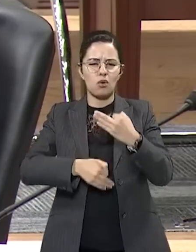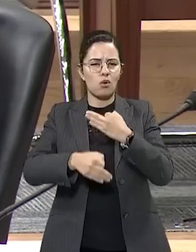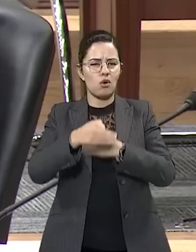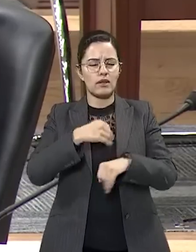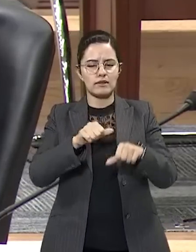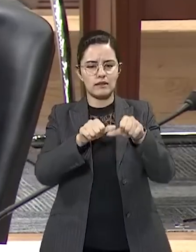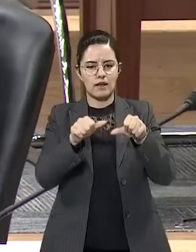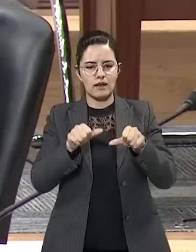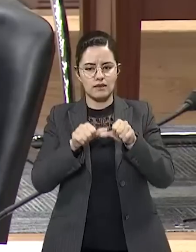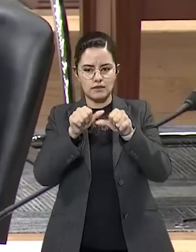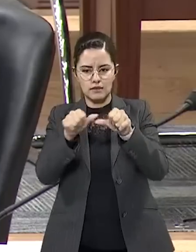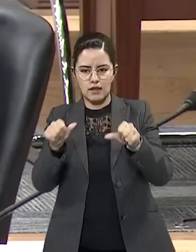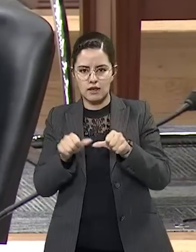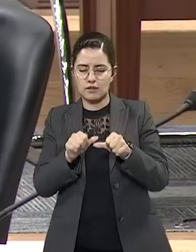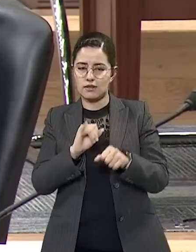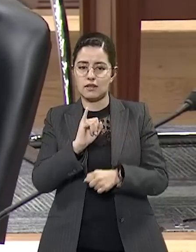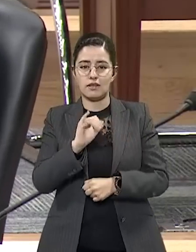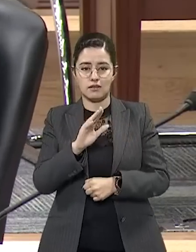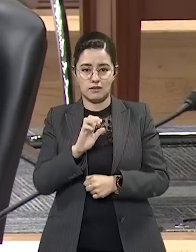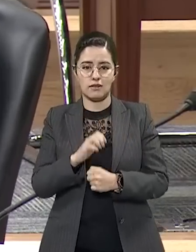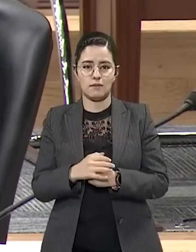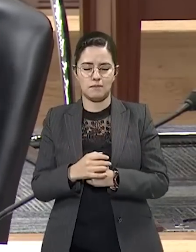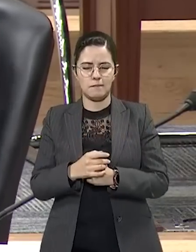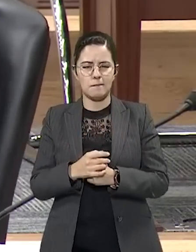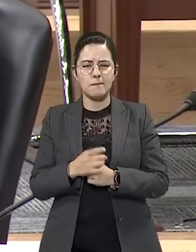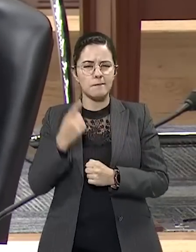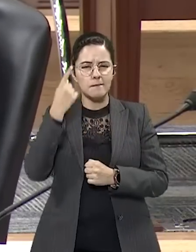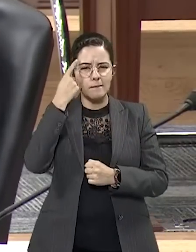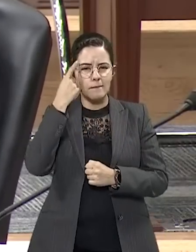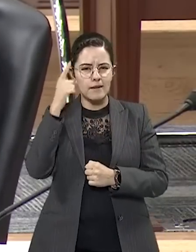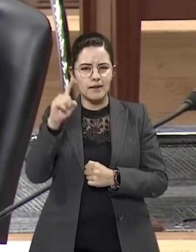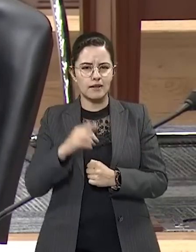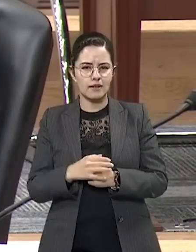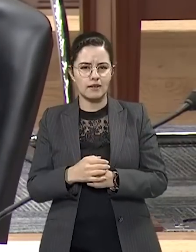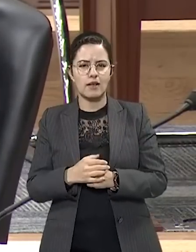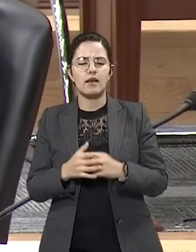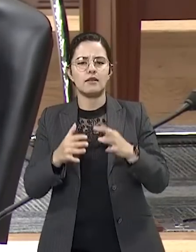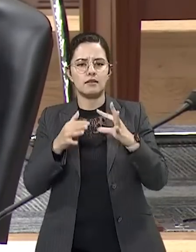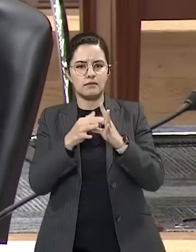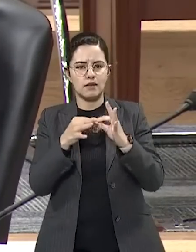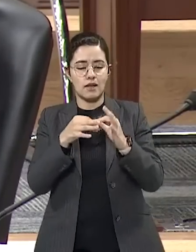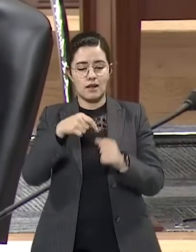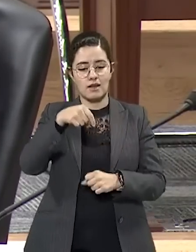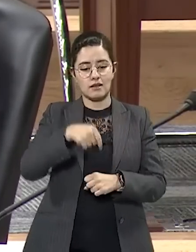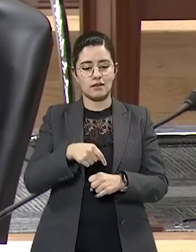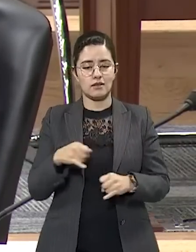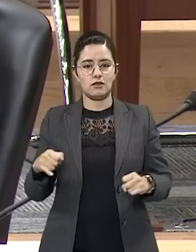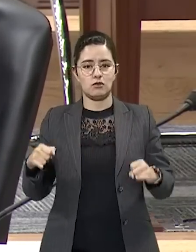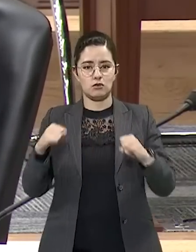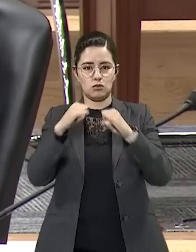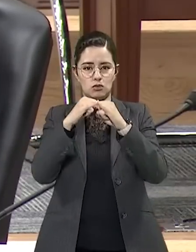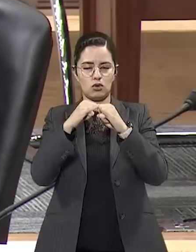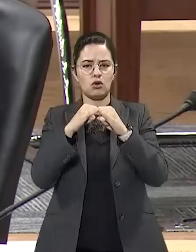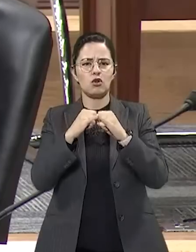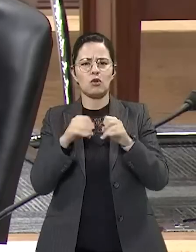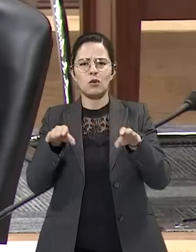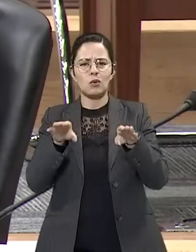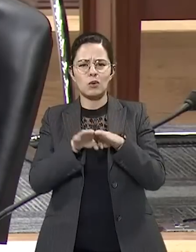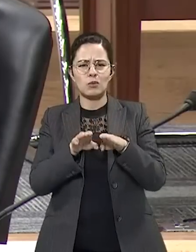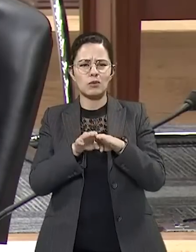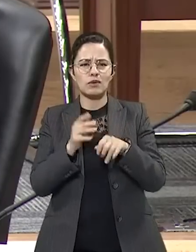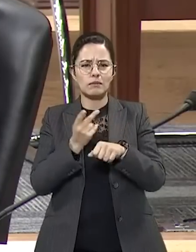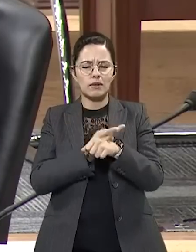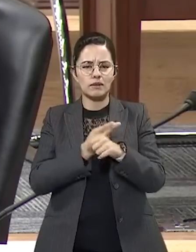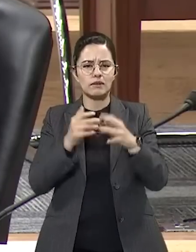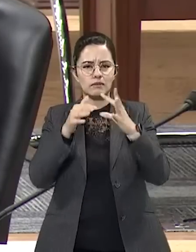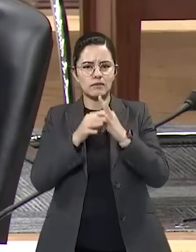las áreas del INE sin excepción para documentar el Estado de arte que guarda la institución y para contribuir con evidencia